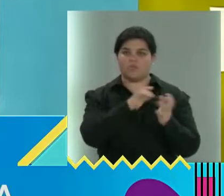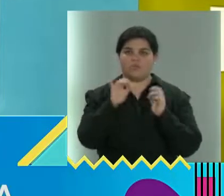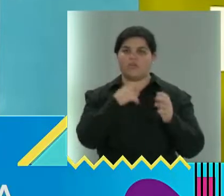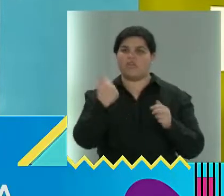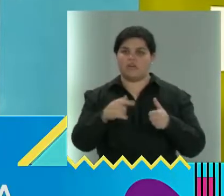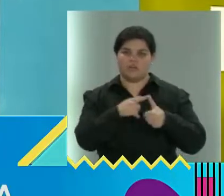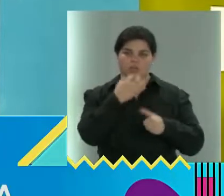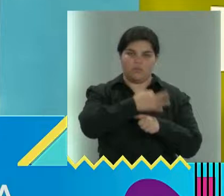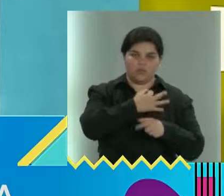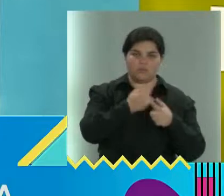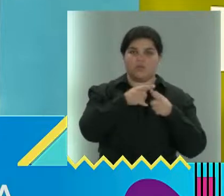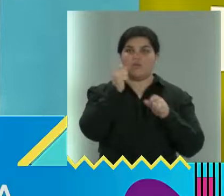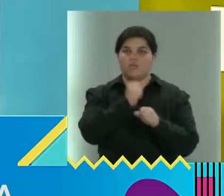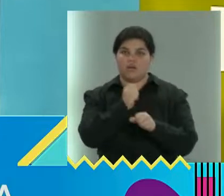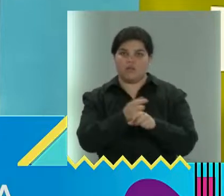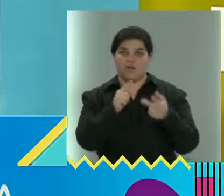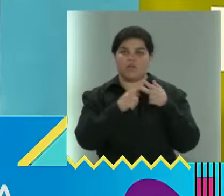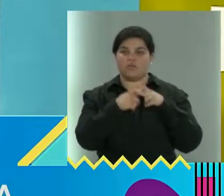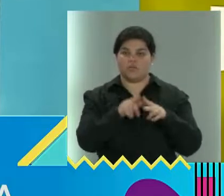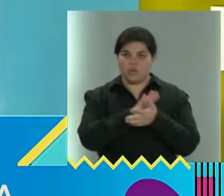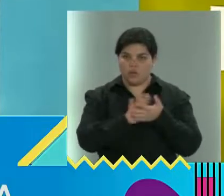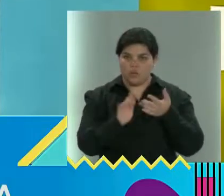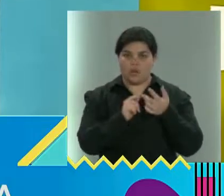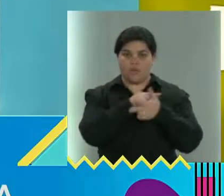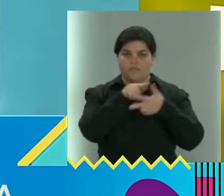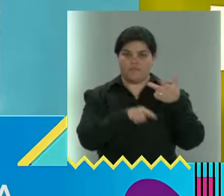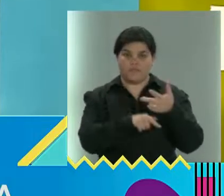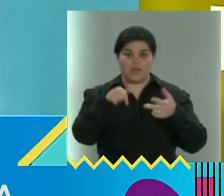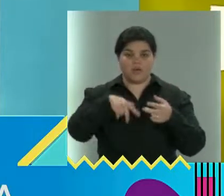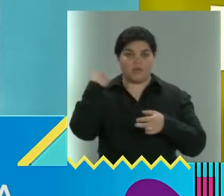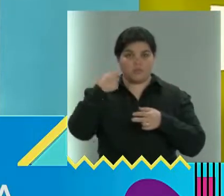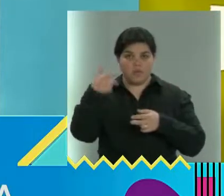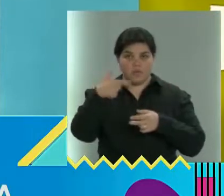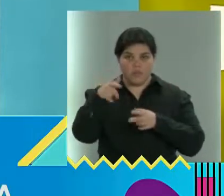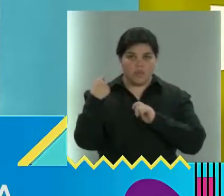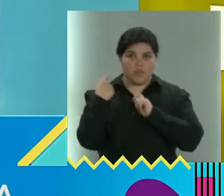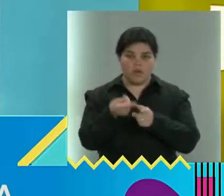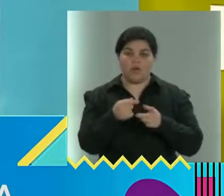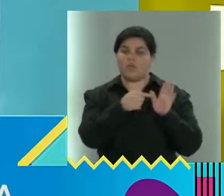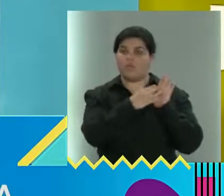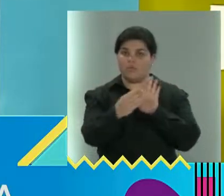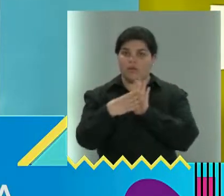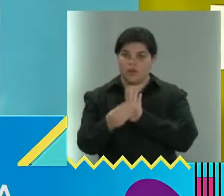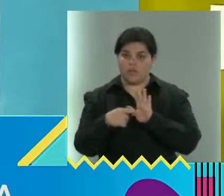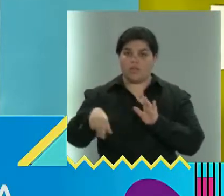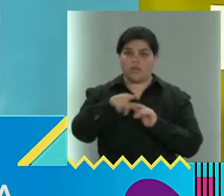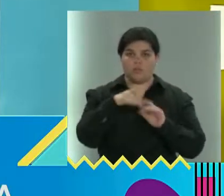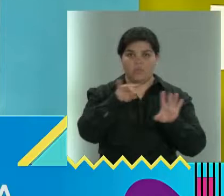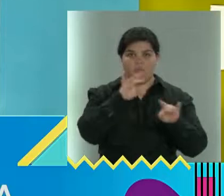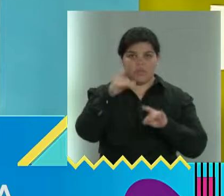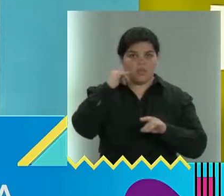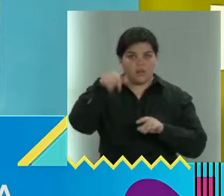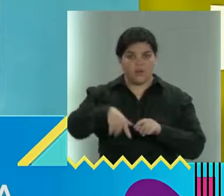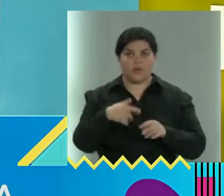educación, empleo y nuevas tecnologías. Así que vamos al clip y presentamos a las referentes, a las invitadas del día de hoy para hablar de la educación